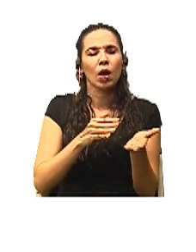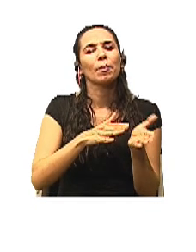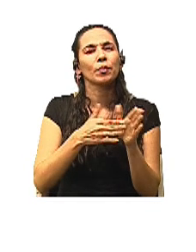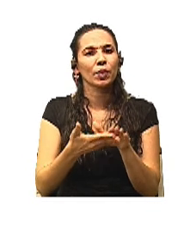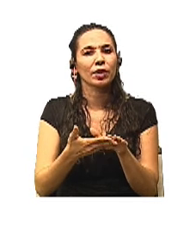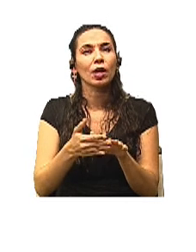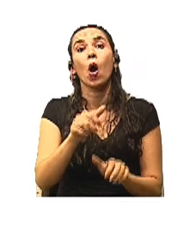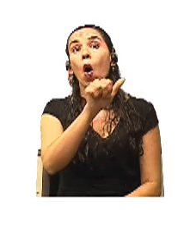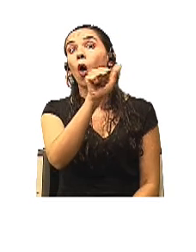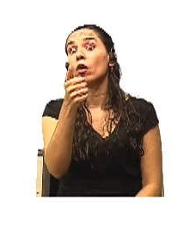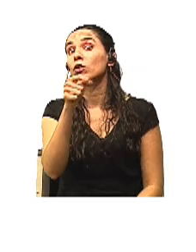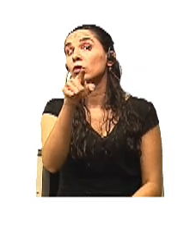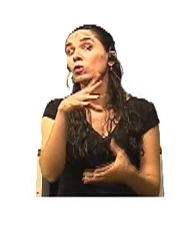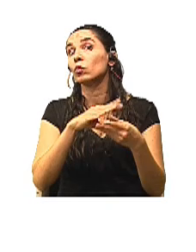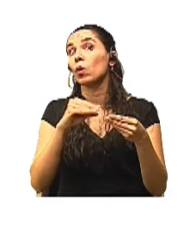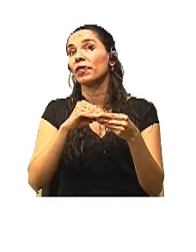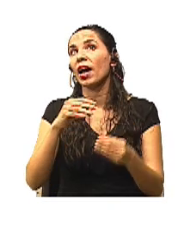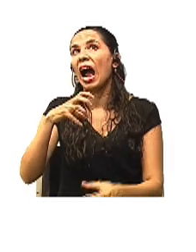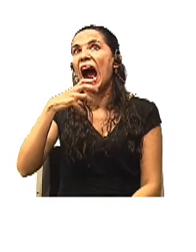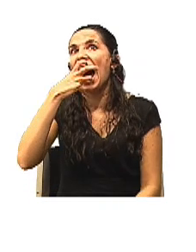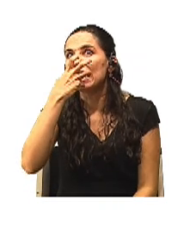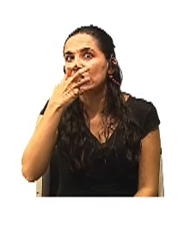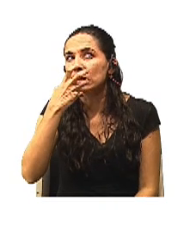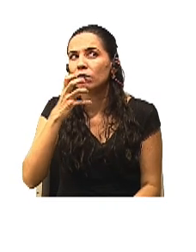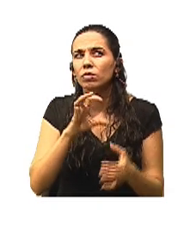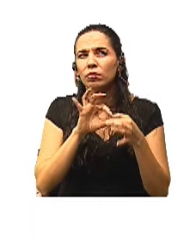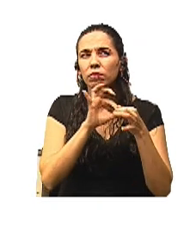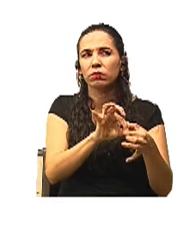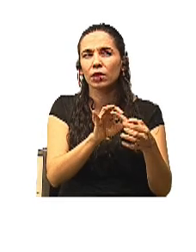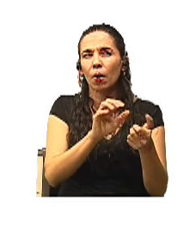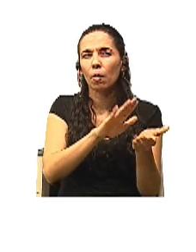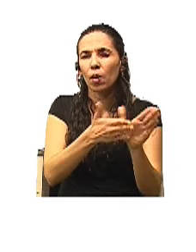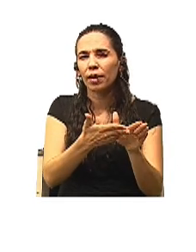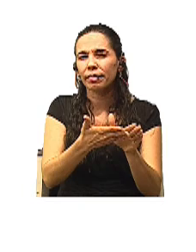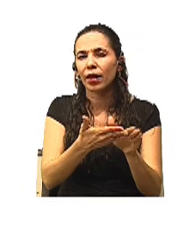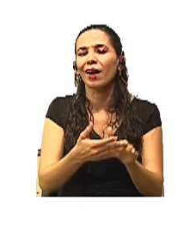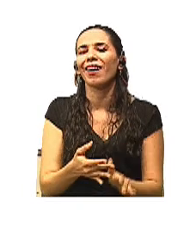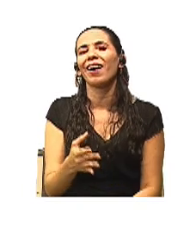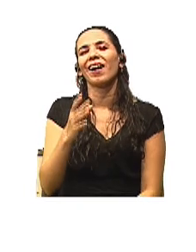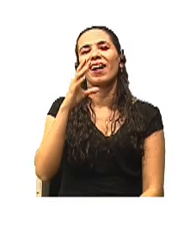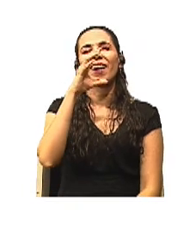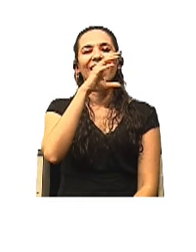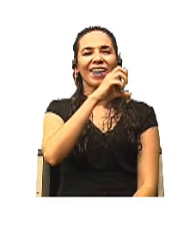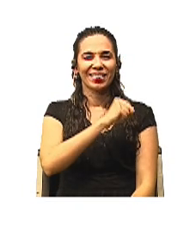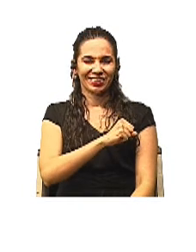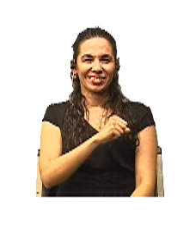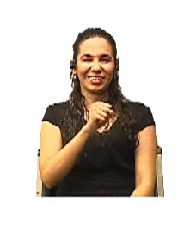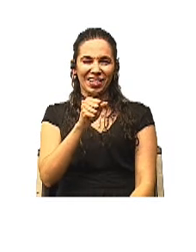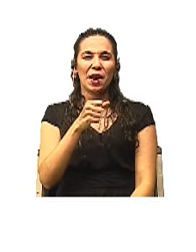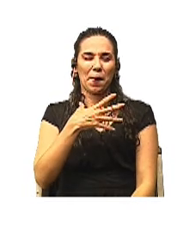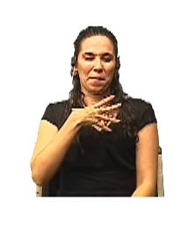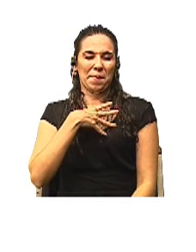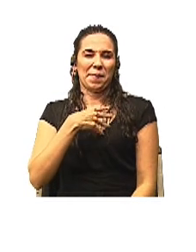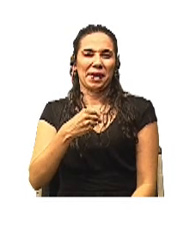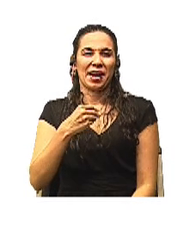recuerdan ustedes con una manzana y la muerte? Claro, la famosa obra de